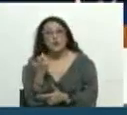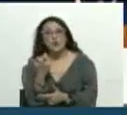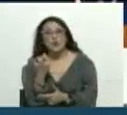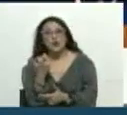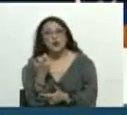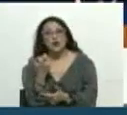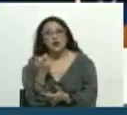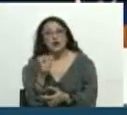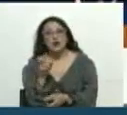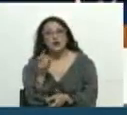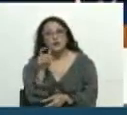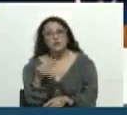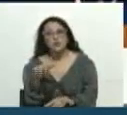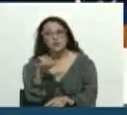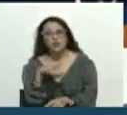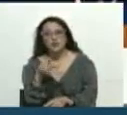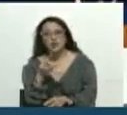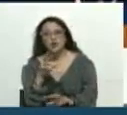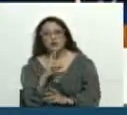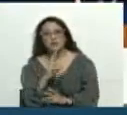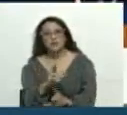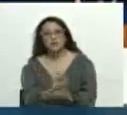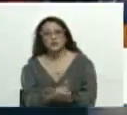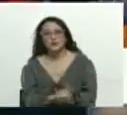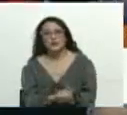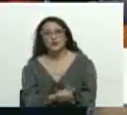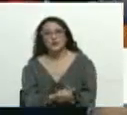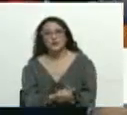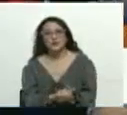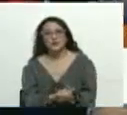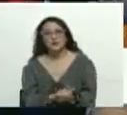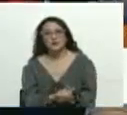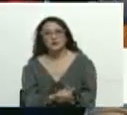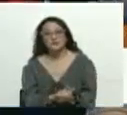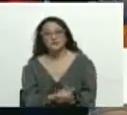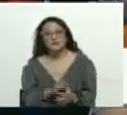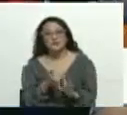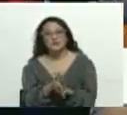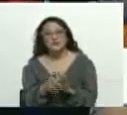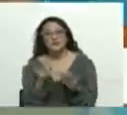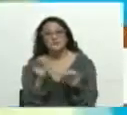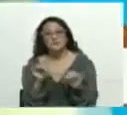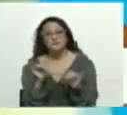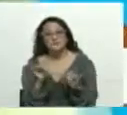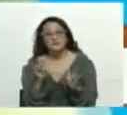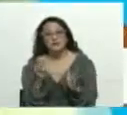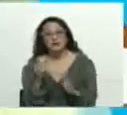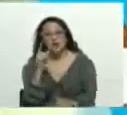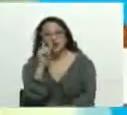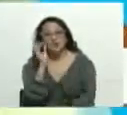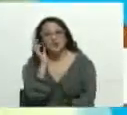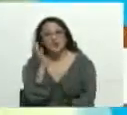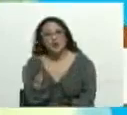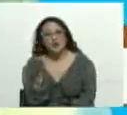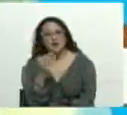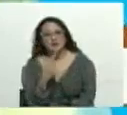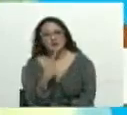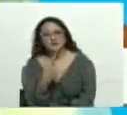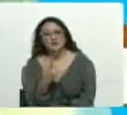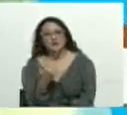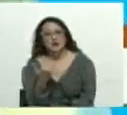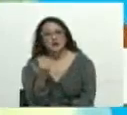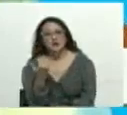de los pueblos esta respuesta Y a propósito lo que decía atahualpa vamos a